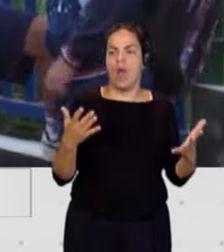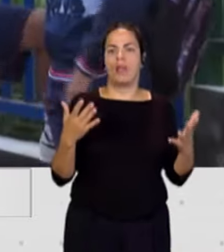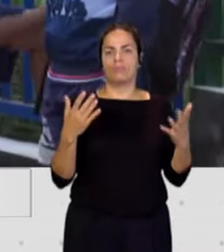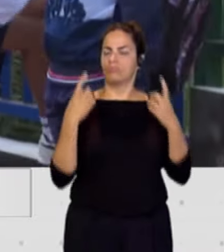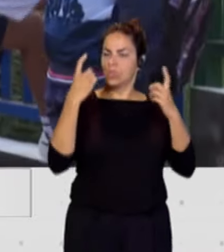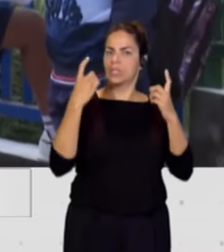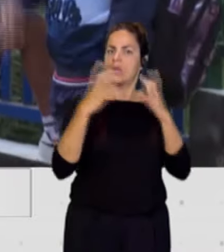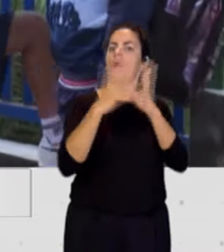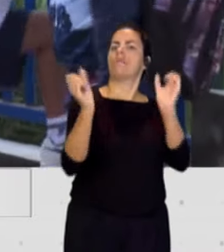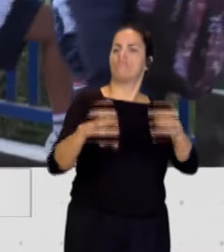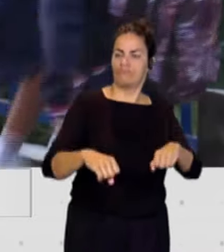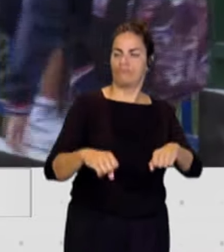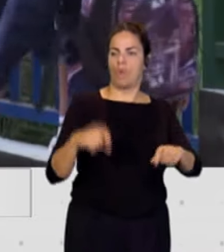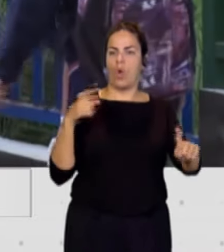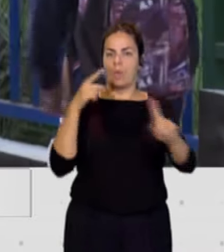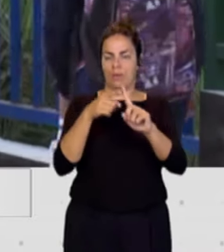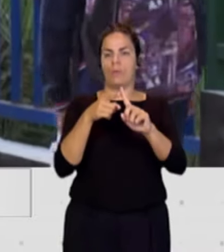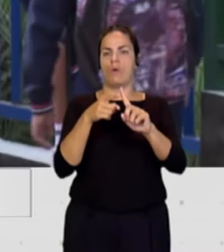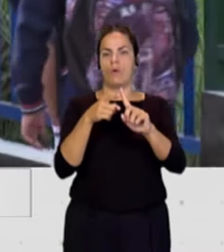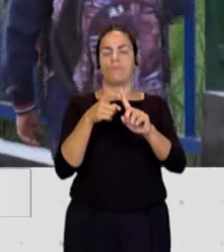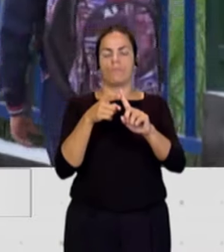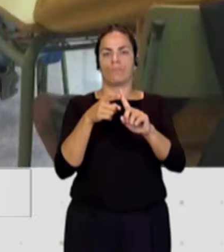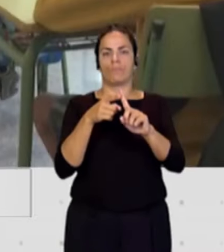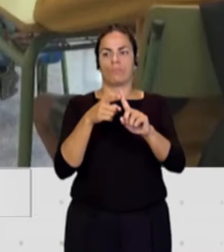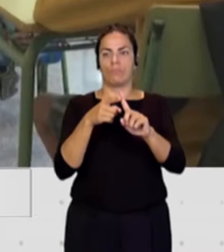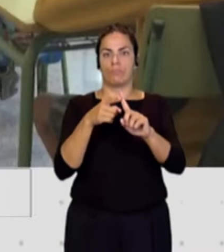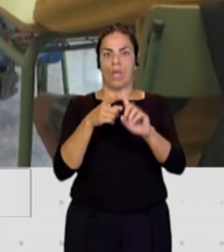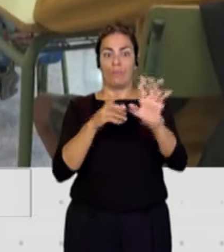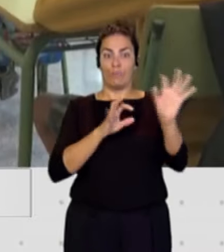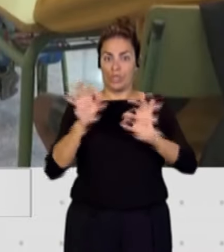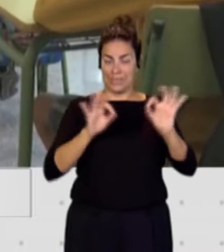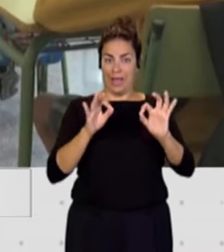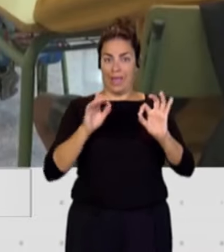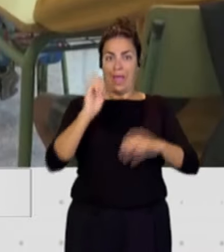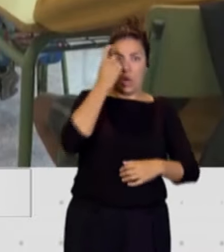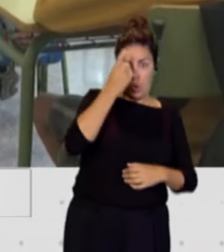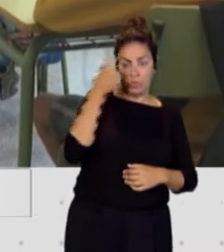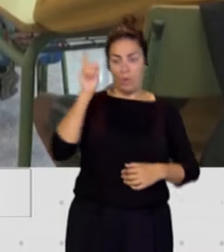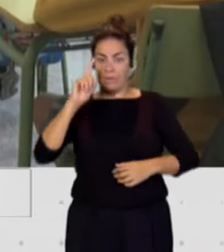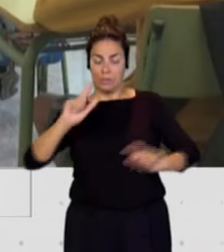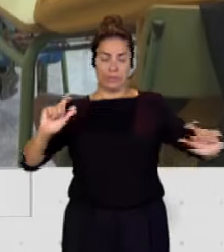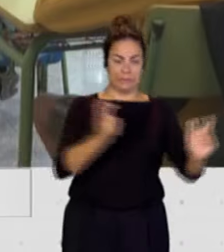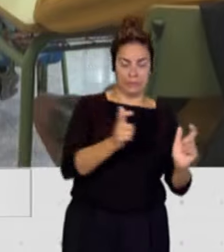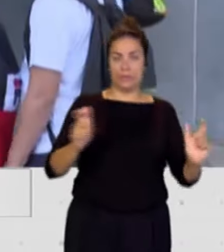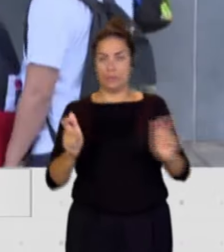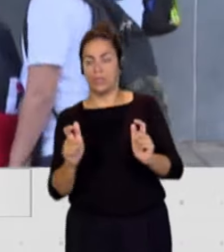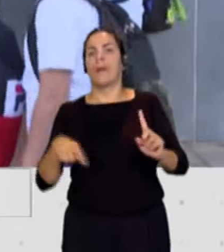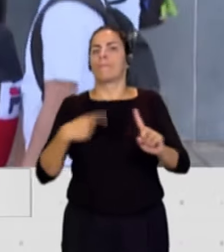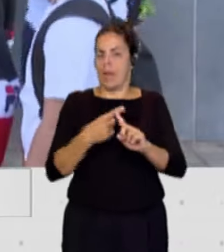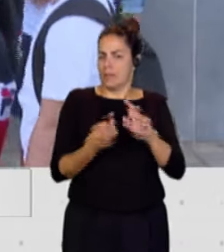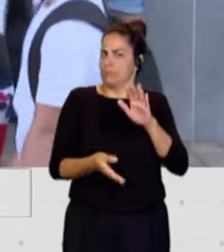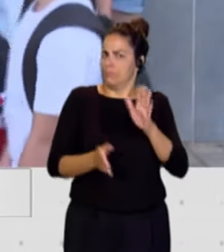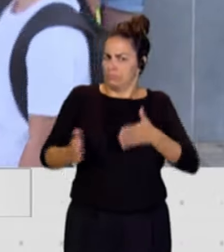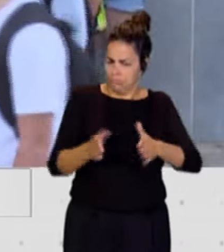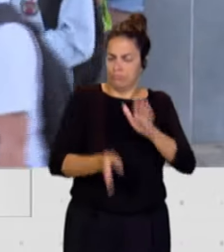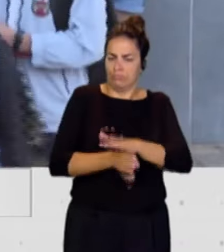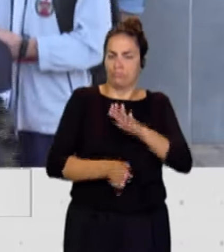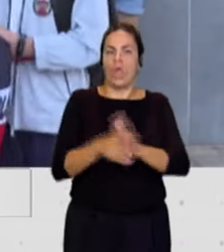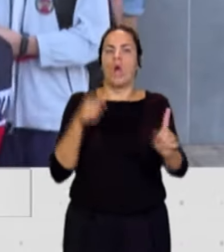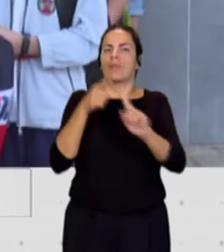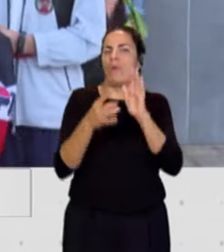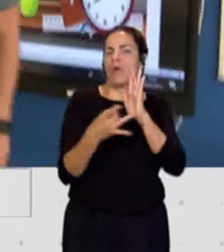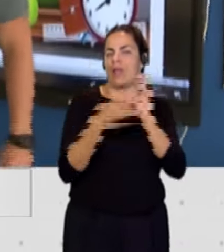acuerdo para mejorar lógicamente la ratio y sobre todo seguir eh en ese camino para mejorar también la calidad